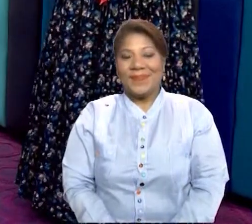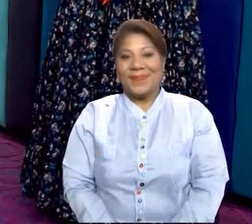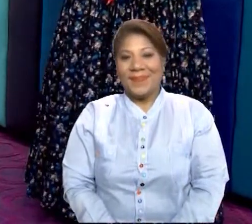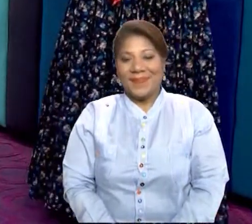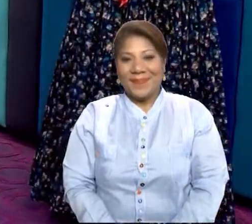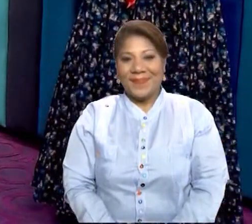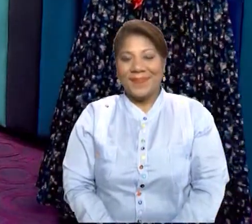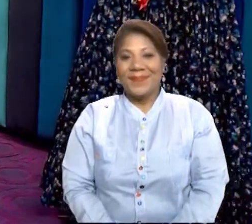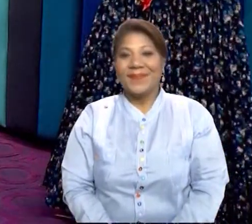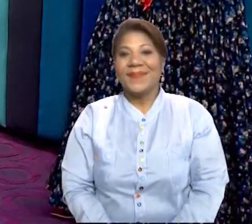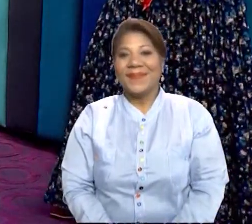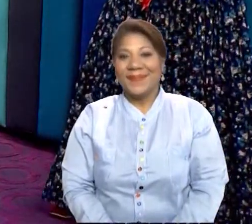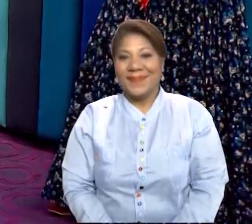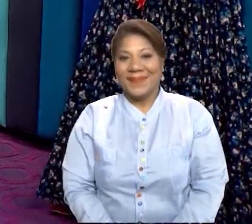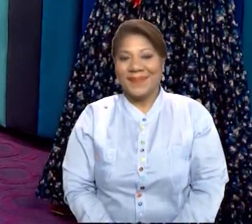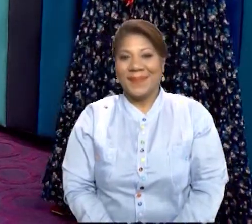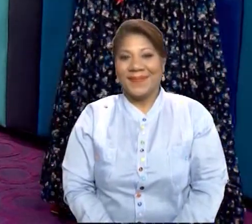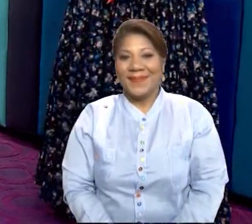Muy bien, chicos.